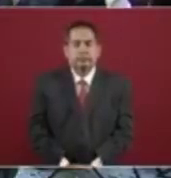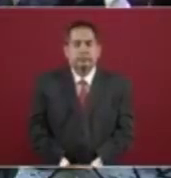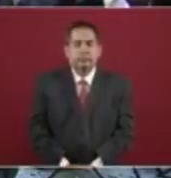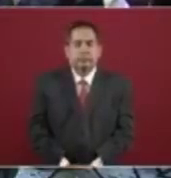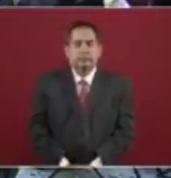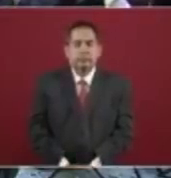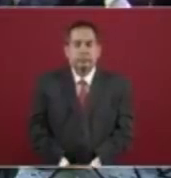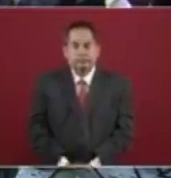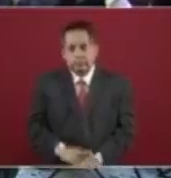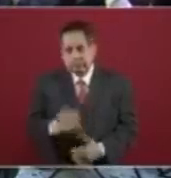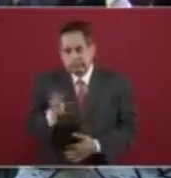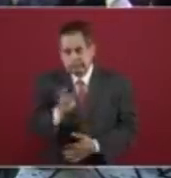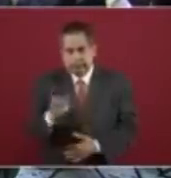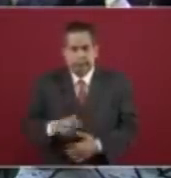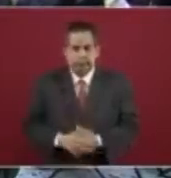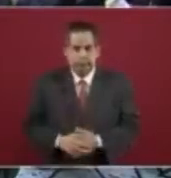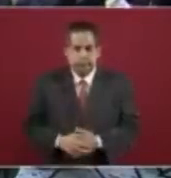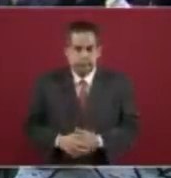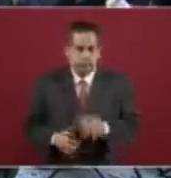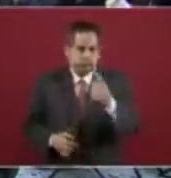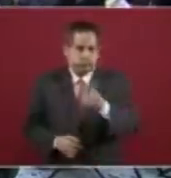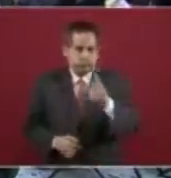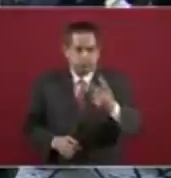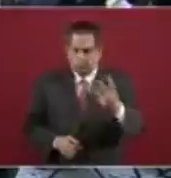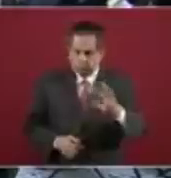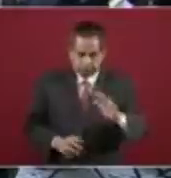A ver, las dos, tres compañeras,